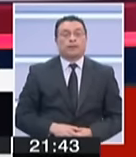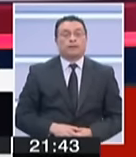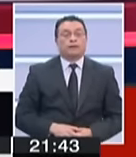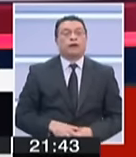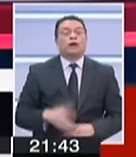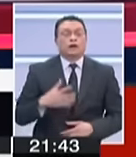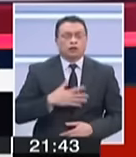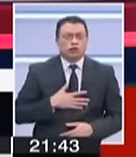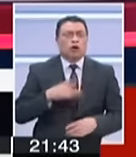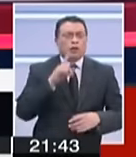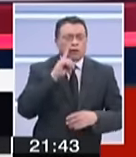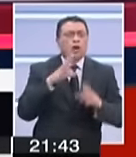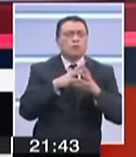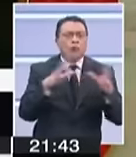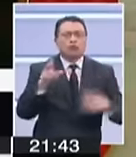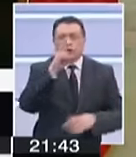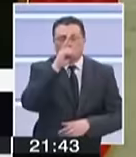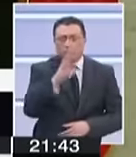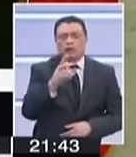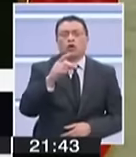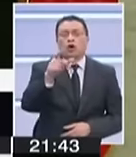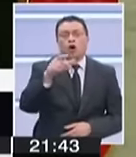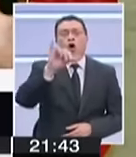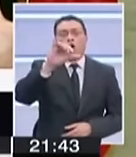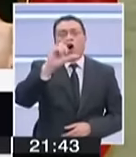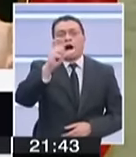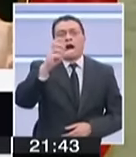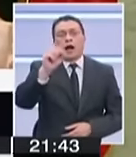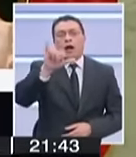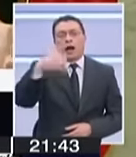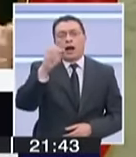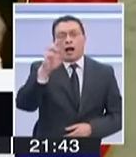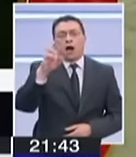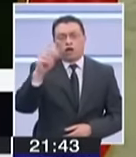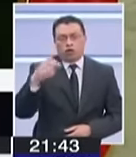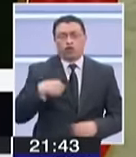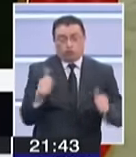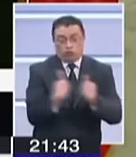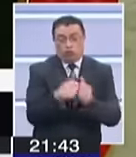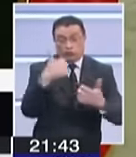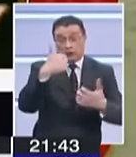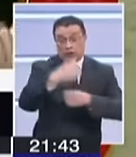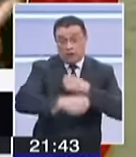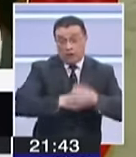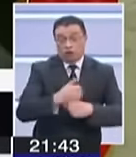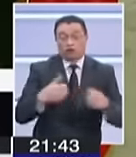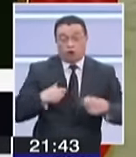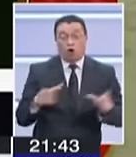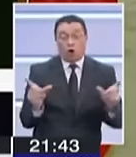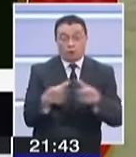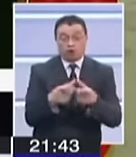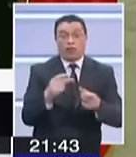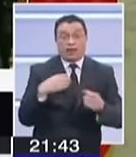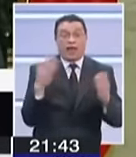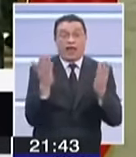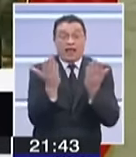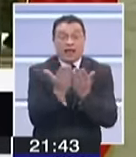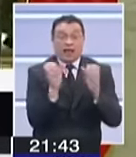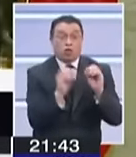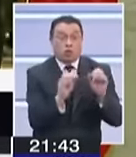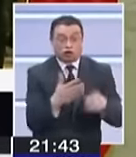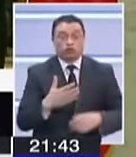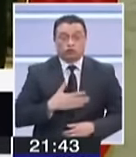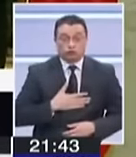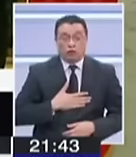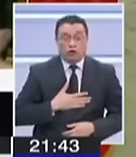Yo tengo mucho respeto por Jaime Gajardo, Mónica, he trabajado con él 6 años, desde que pertenezco a la Comisión de Educación, soy presidente de esa comisión,